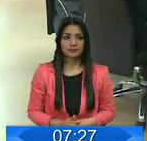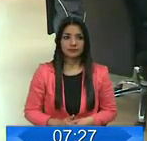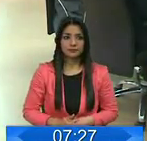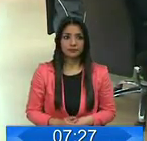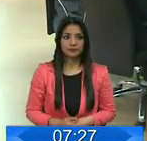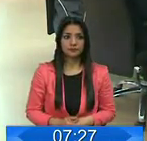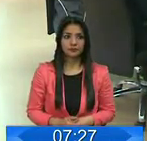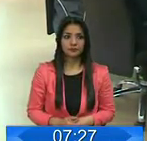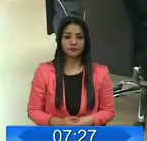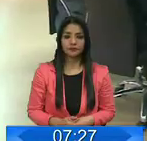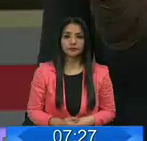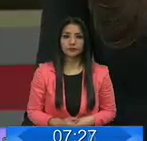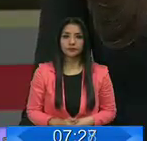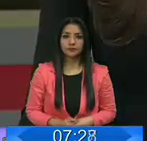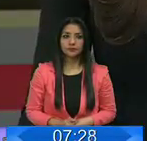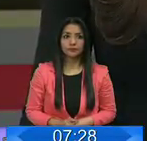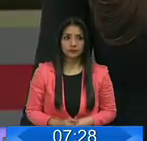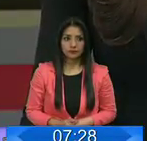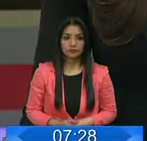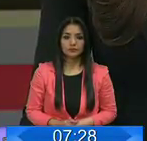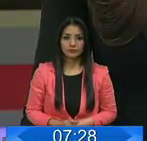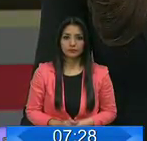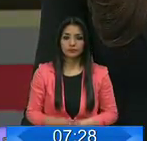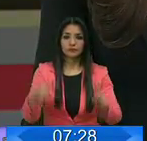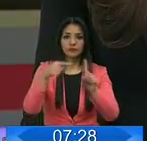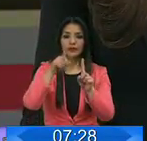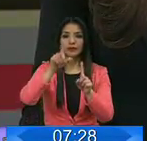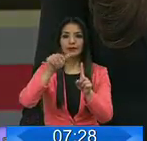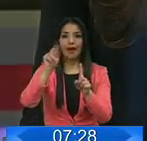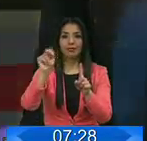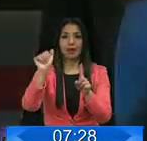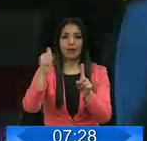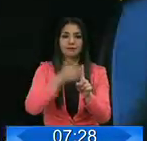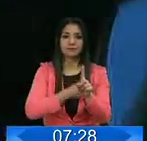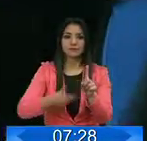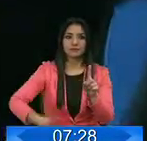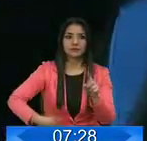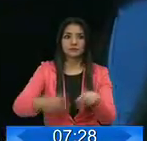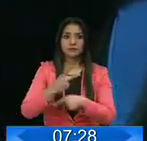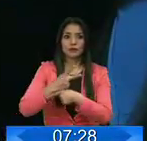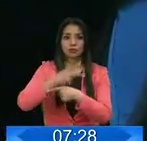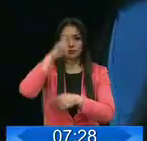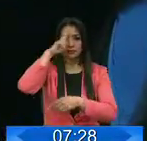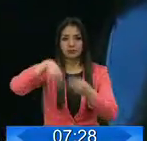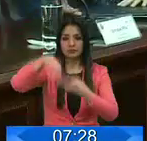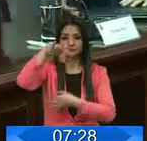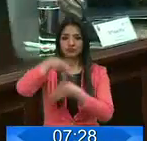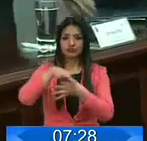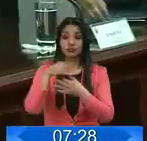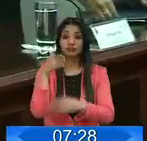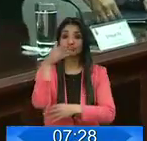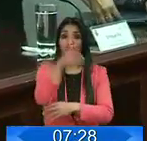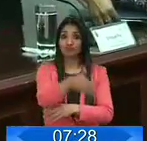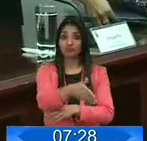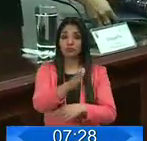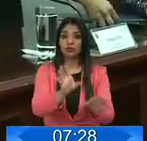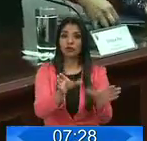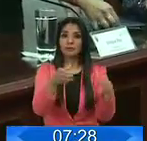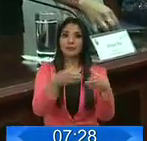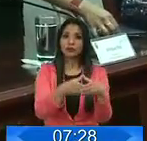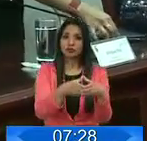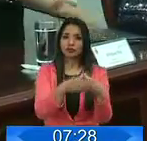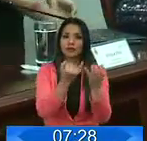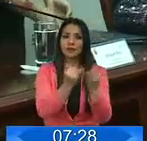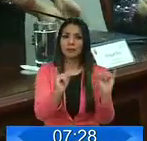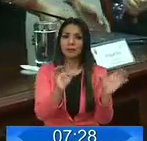Romero. Y Diana Atamaín, presidenta del Consejo Nacional Electoral, no compareció ante la Comisión de Soberanía para